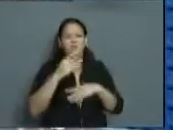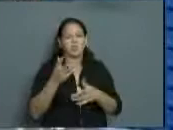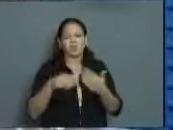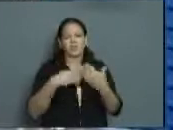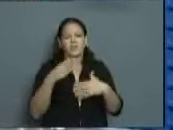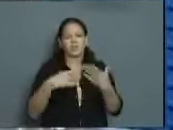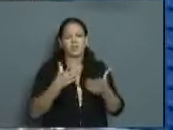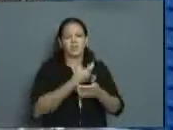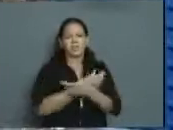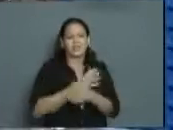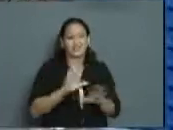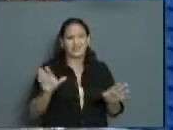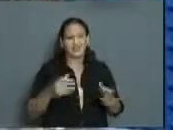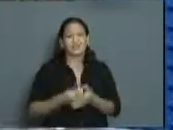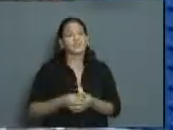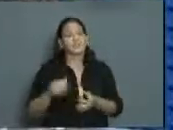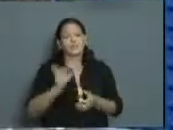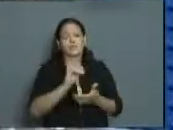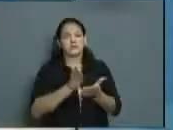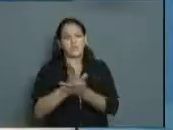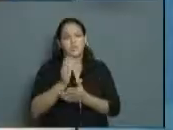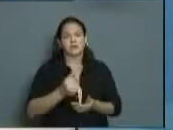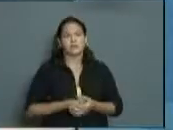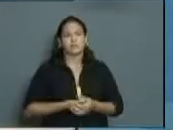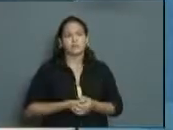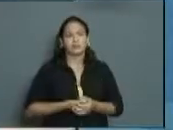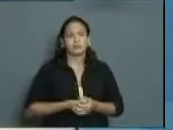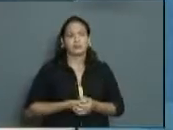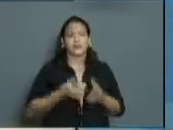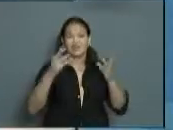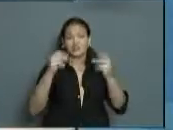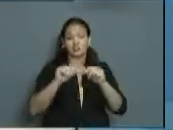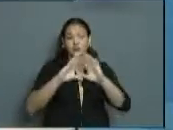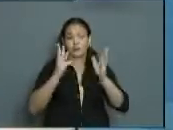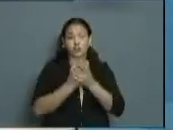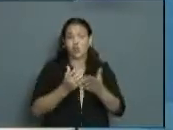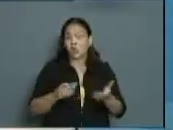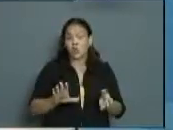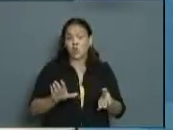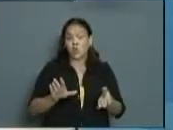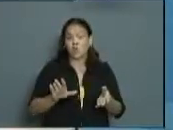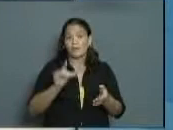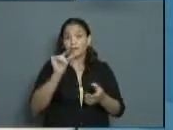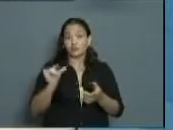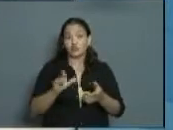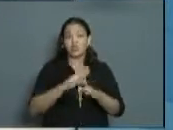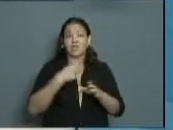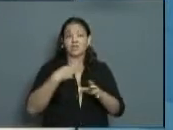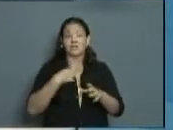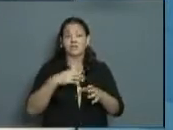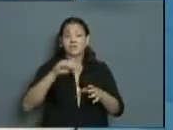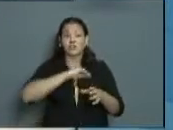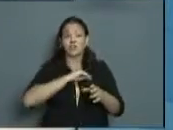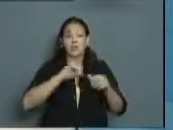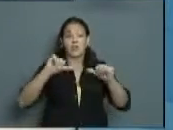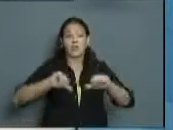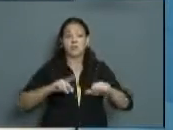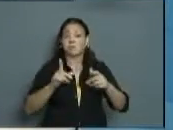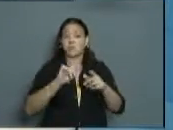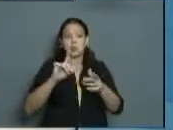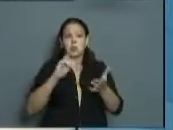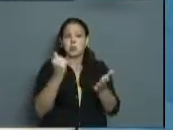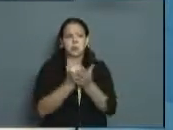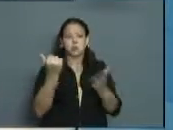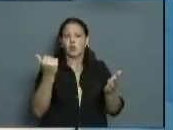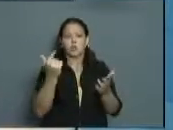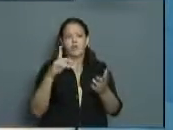problema siempre y cuando esté compensada de su enfermedad. Bueno, a modo de resumen, toda aquella persona que tuvo síntomas, pero no se diagnosticó con un